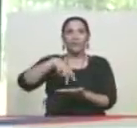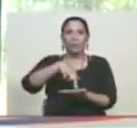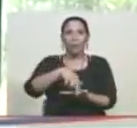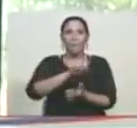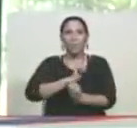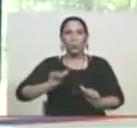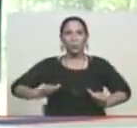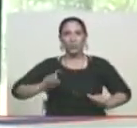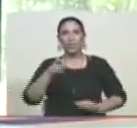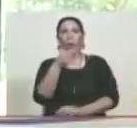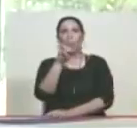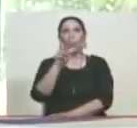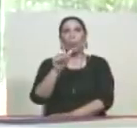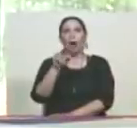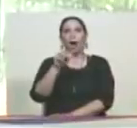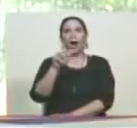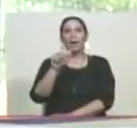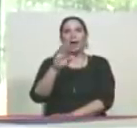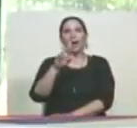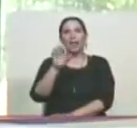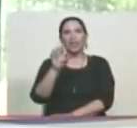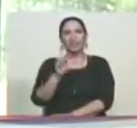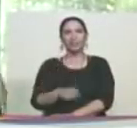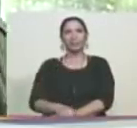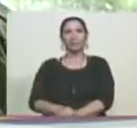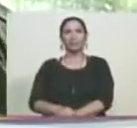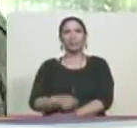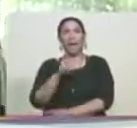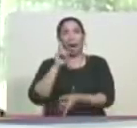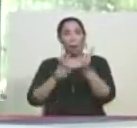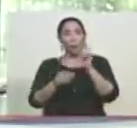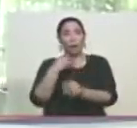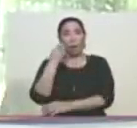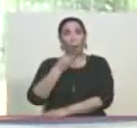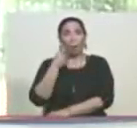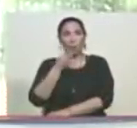Guanare. Y cuando algunas jóvenes